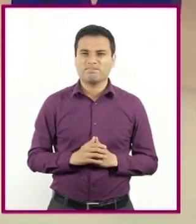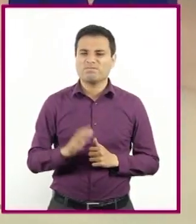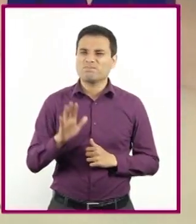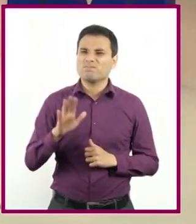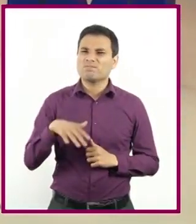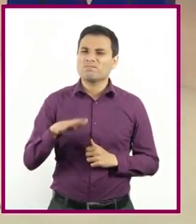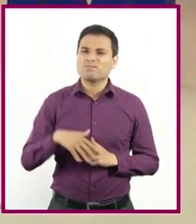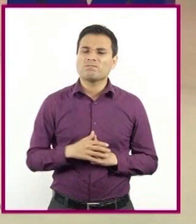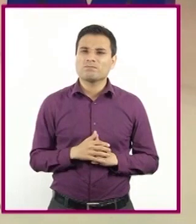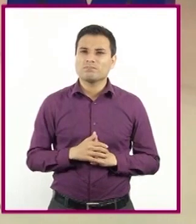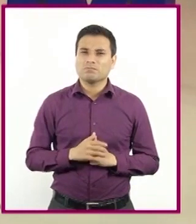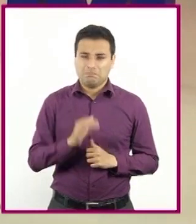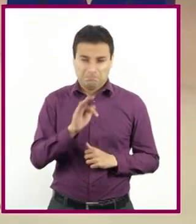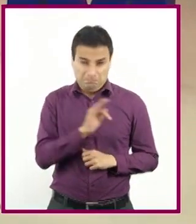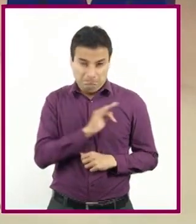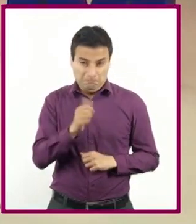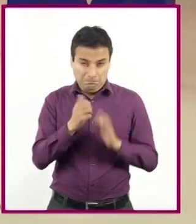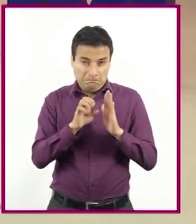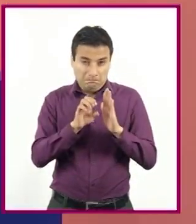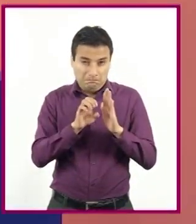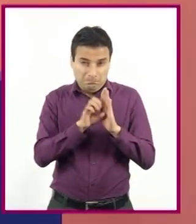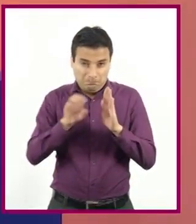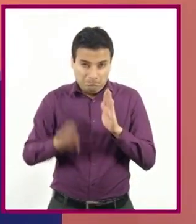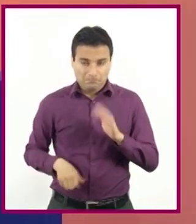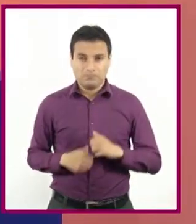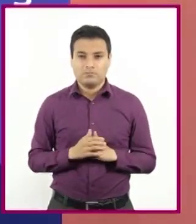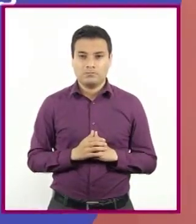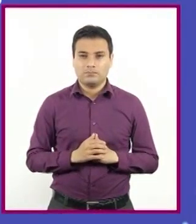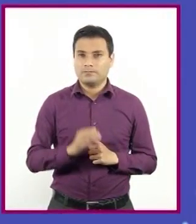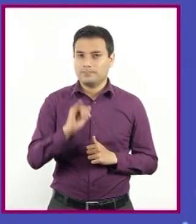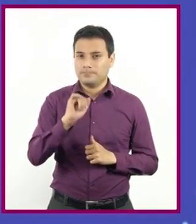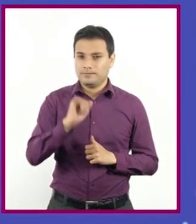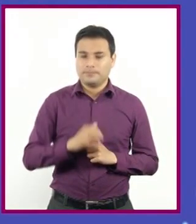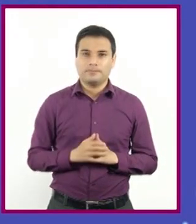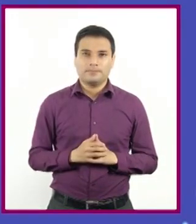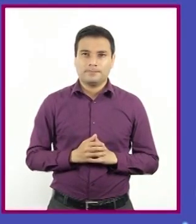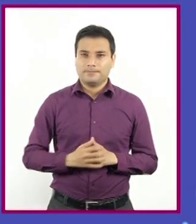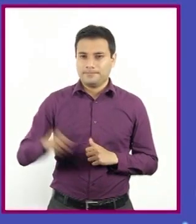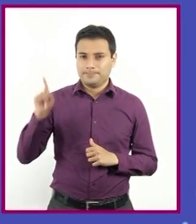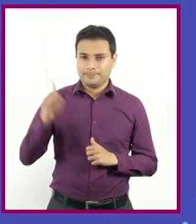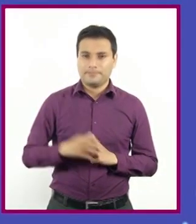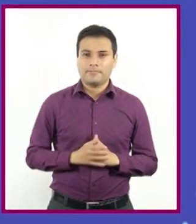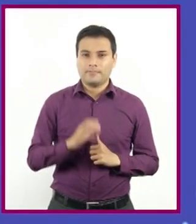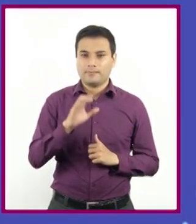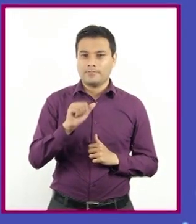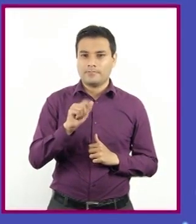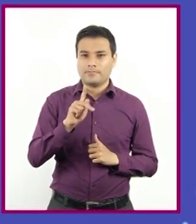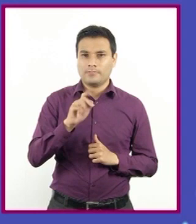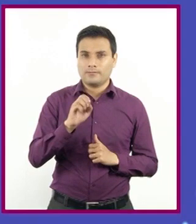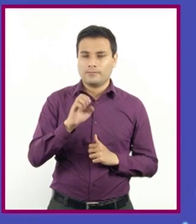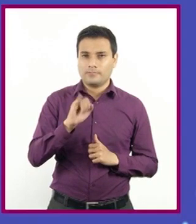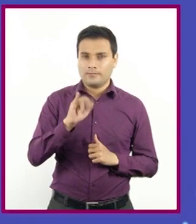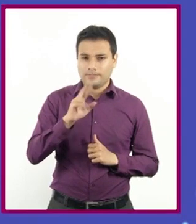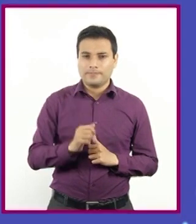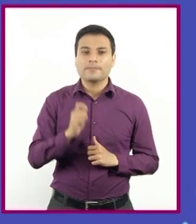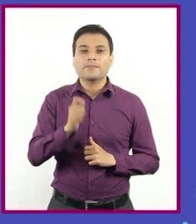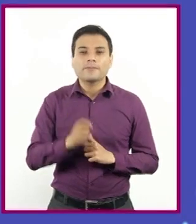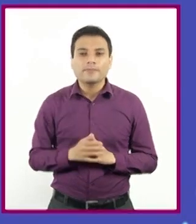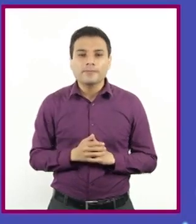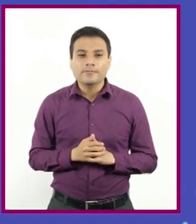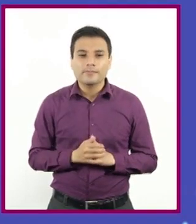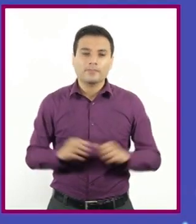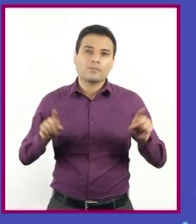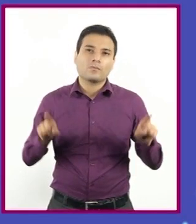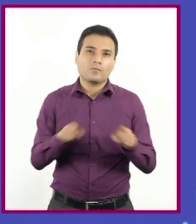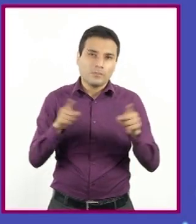Profesor, ¿podríamos analizar otro ejemplo? Sí, claro. La capoeira. La capoeira incorpora elementos de